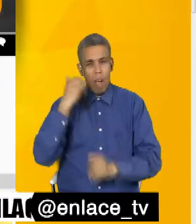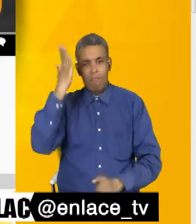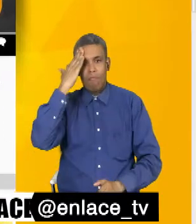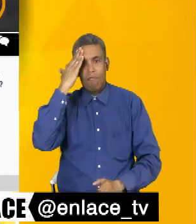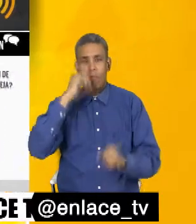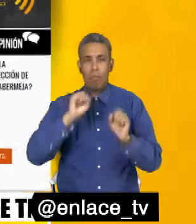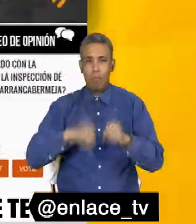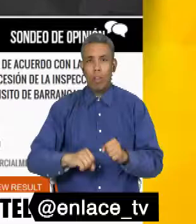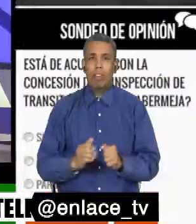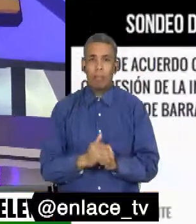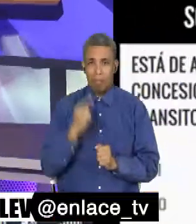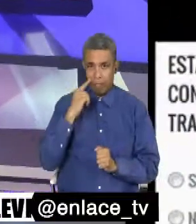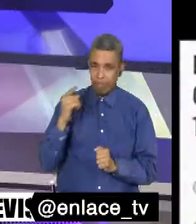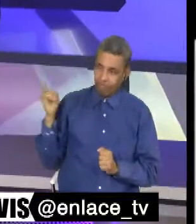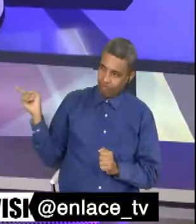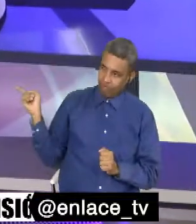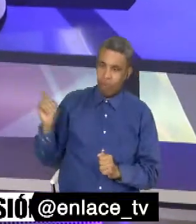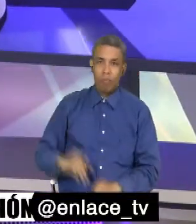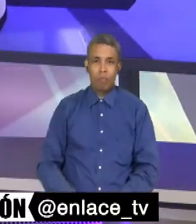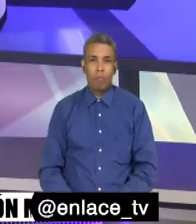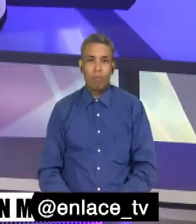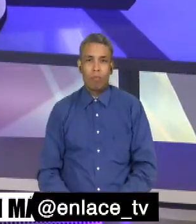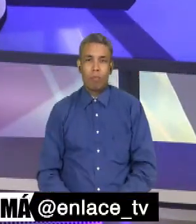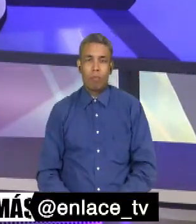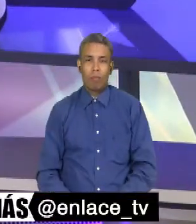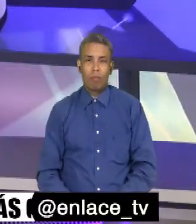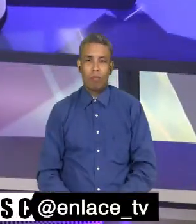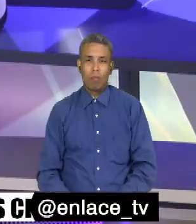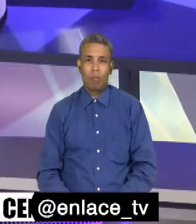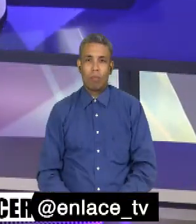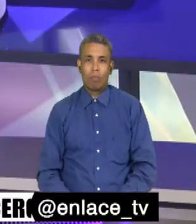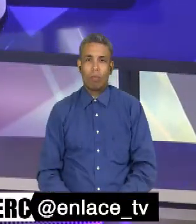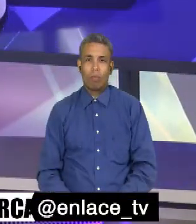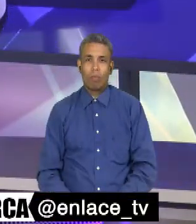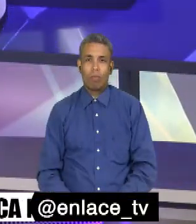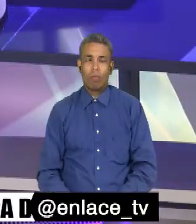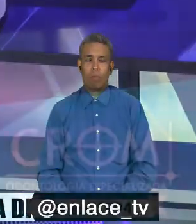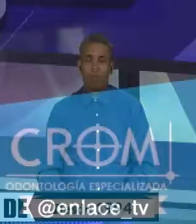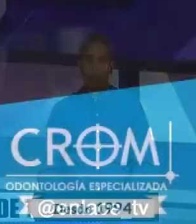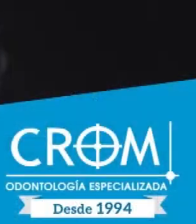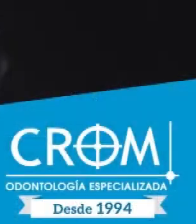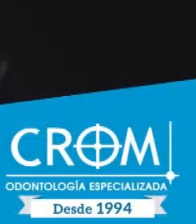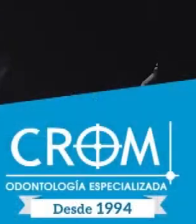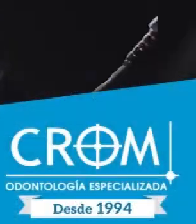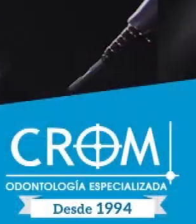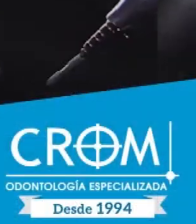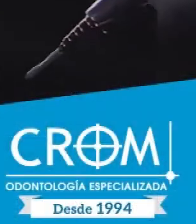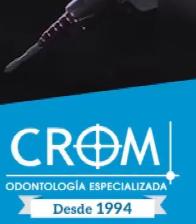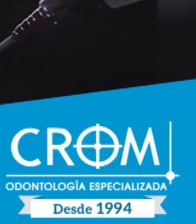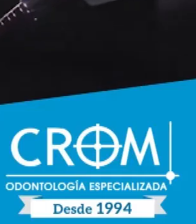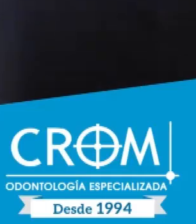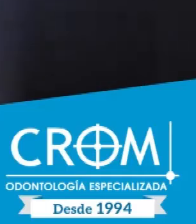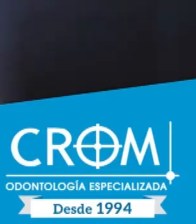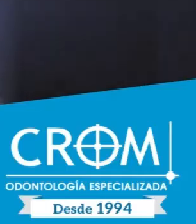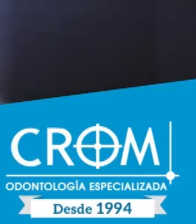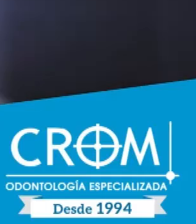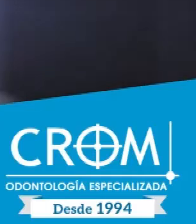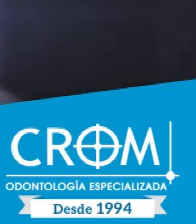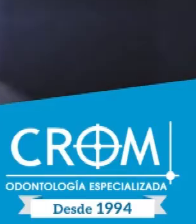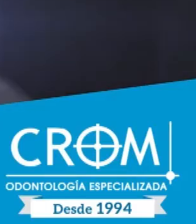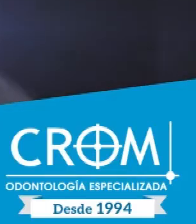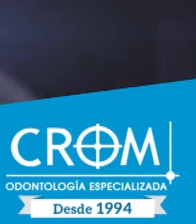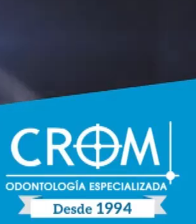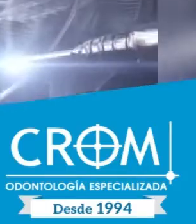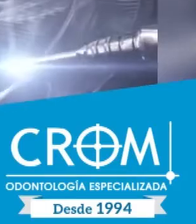las puede encontrar ahí en nuestra plataforma digital. Invisalign, ortodoncia invisible, resultados muy visibles. Luzca